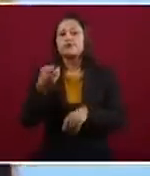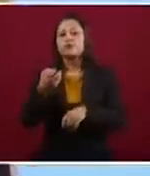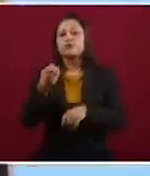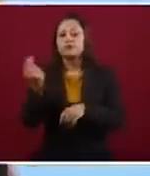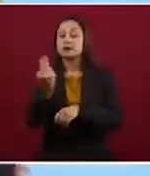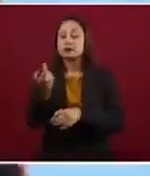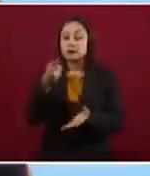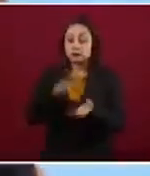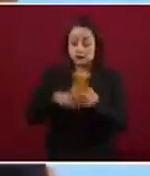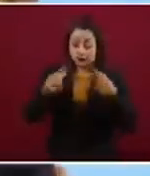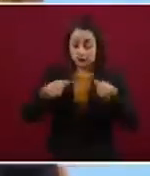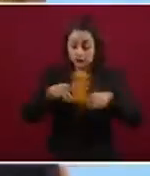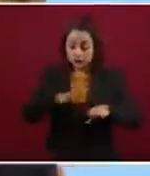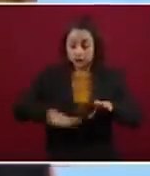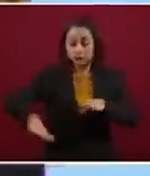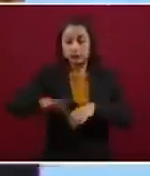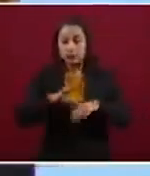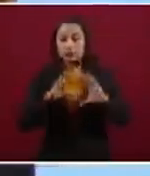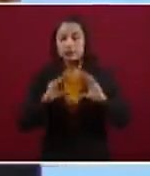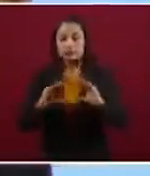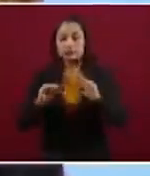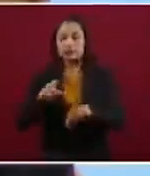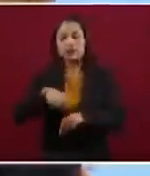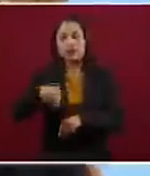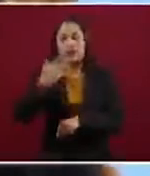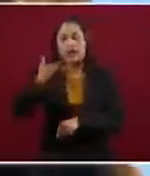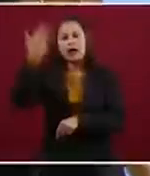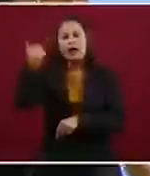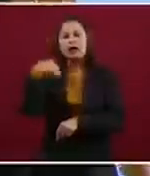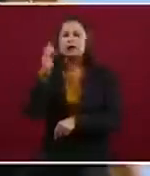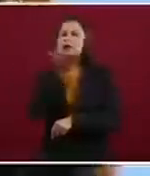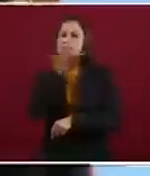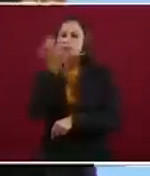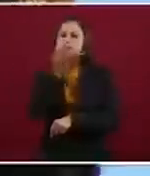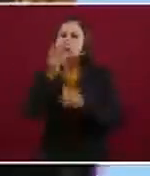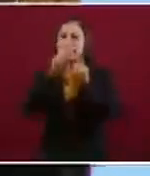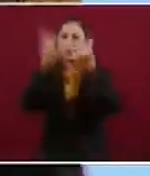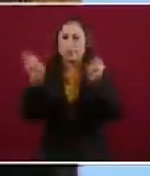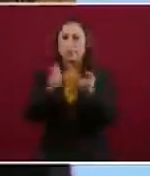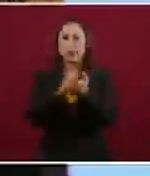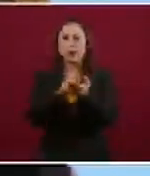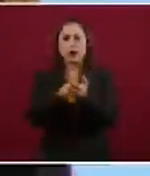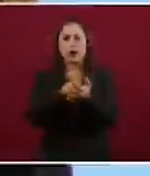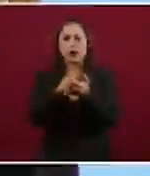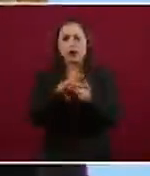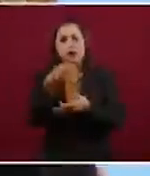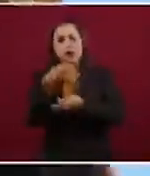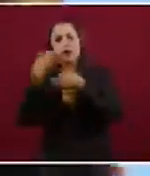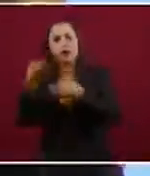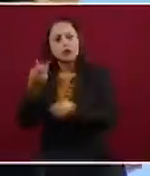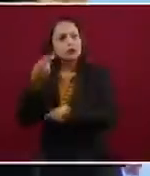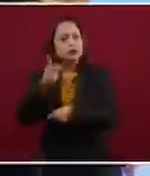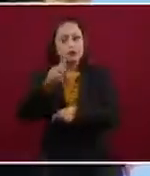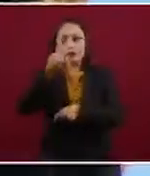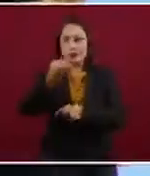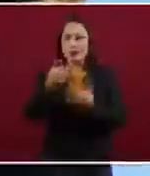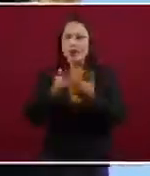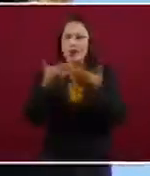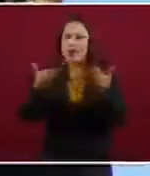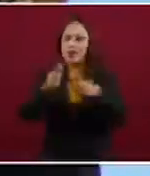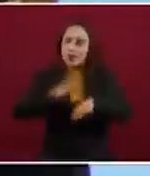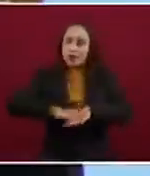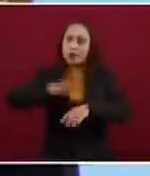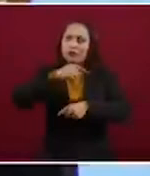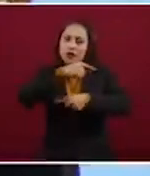capacitado para dar prevención sobre todo a temas de adicciones sin embargo esto está ampliando a temas de salud mental prevención del suicidio